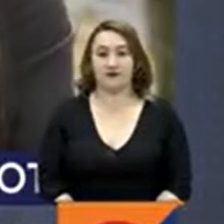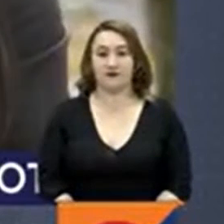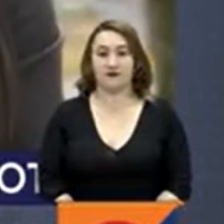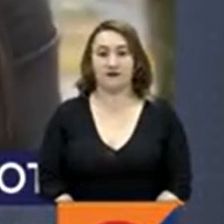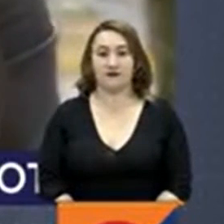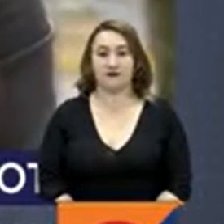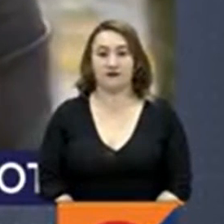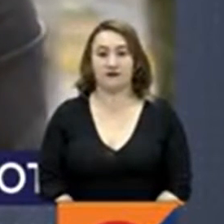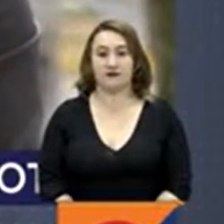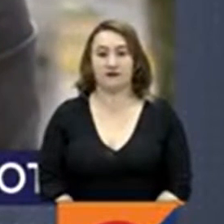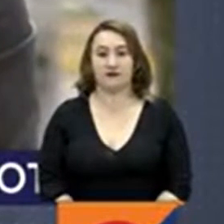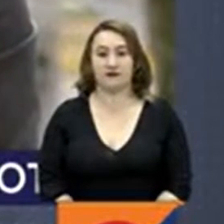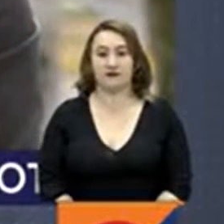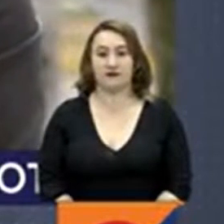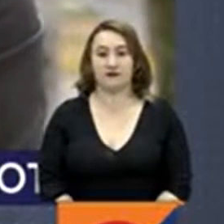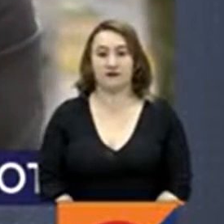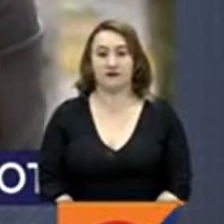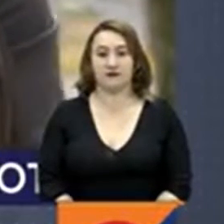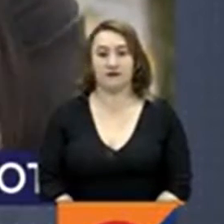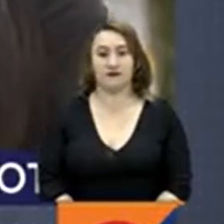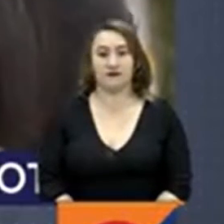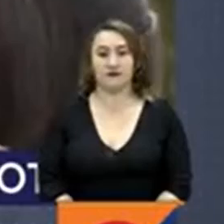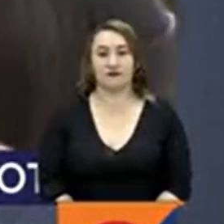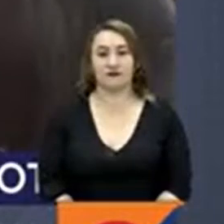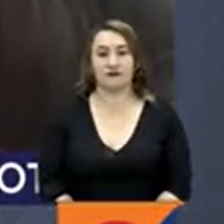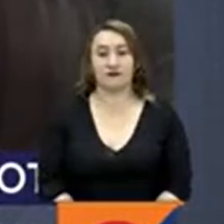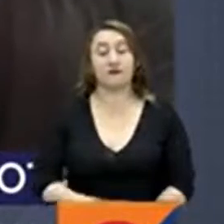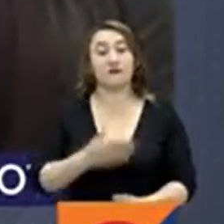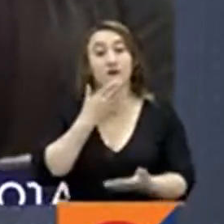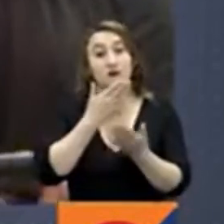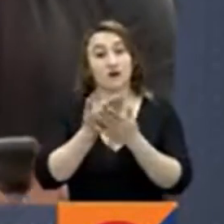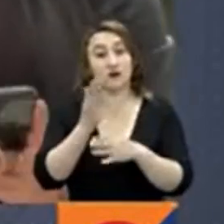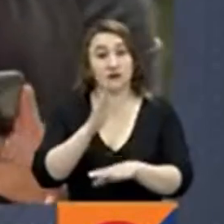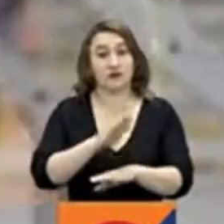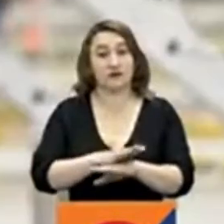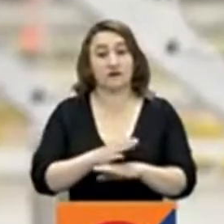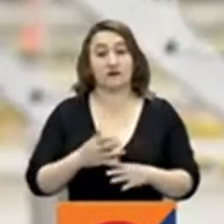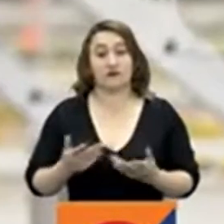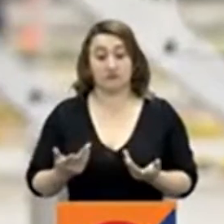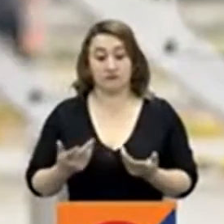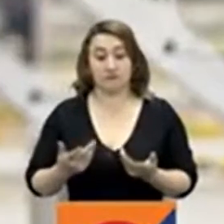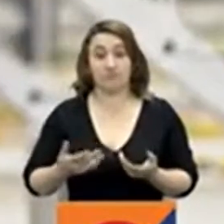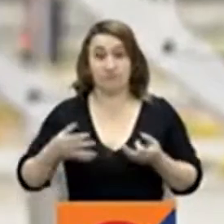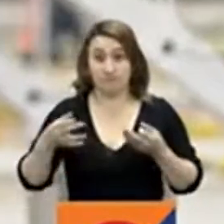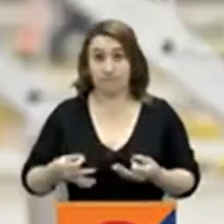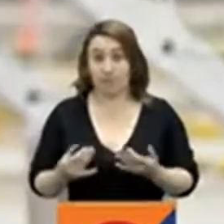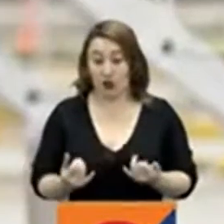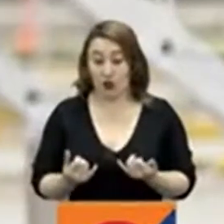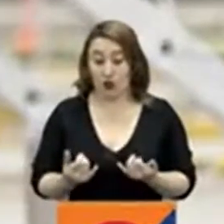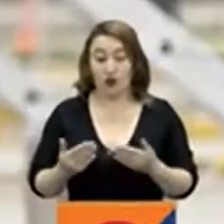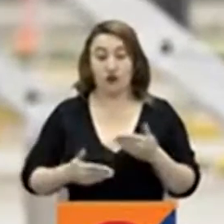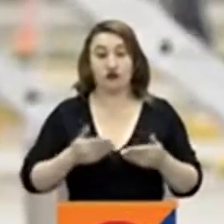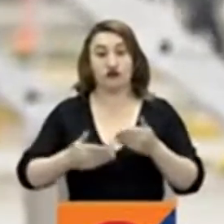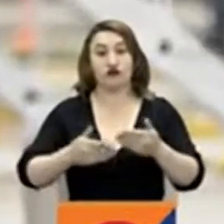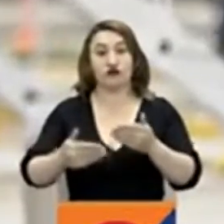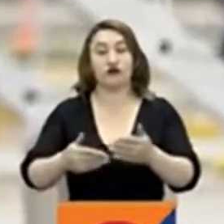más de 3.800 ocasiones. Carolina, muy buenas tardes. Pues precisamente hoy se adelanta este segundo día de